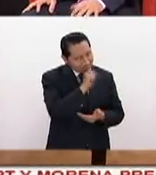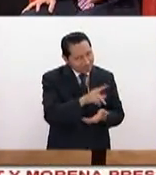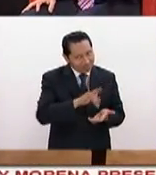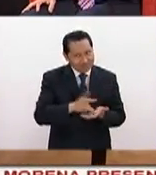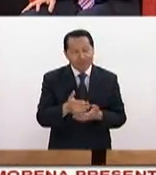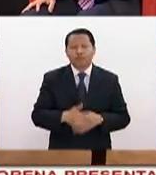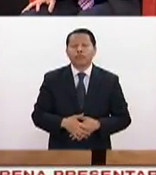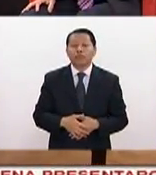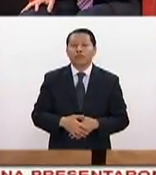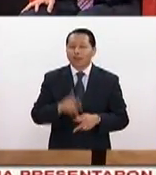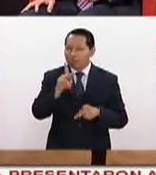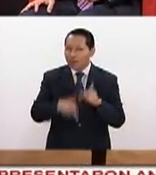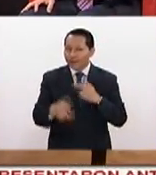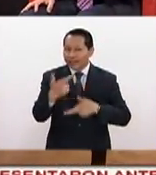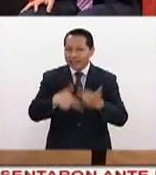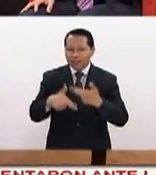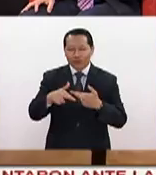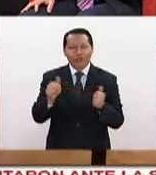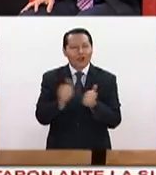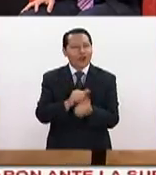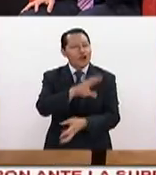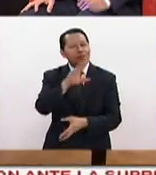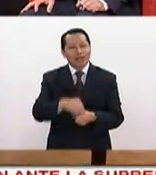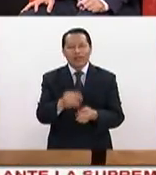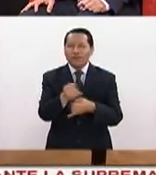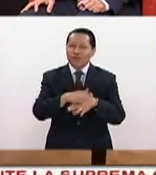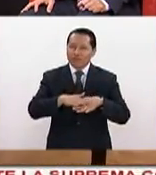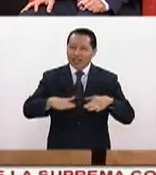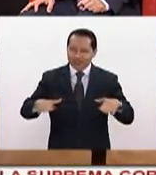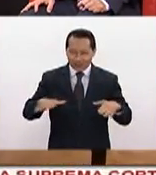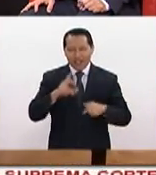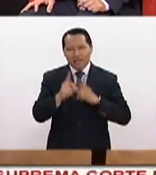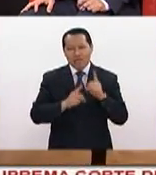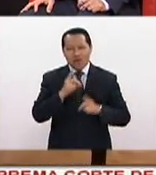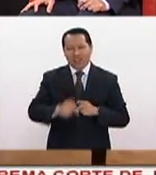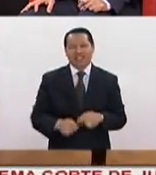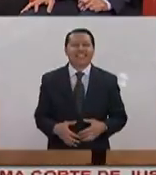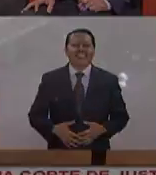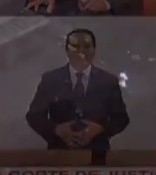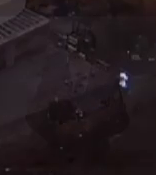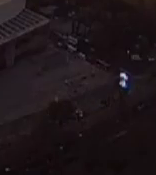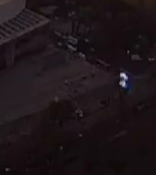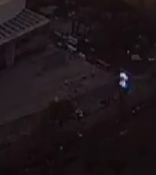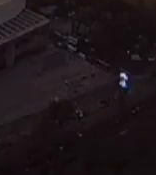Gracias. Vamos a hacer una pausa, regresamos con toda la información de los deportes.